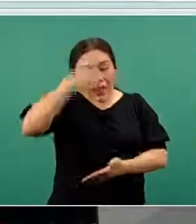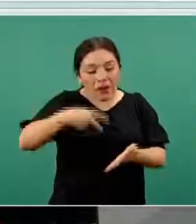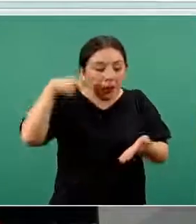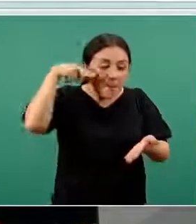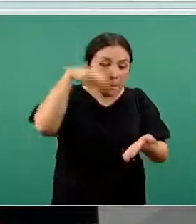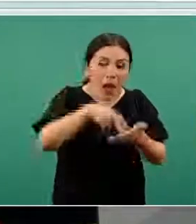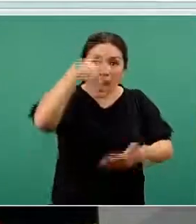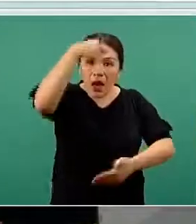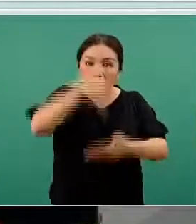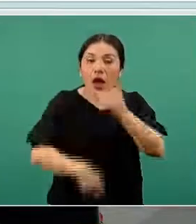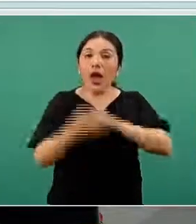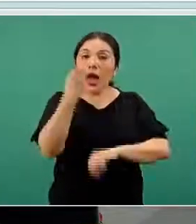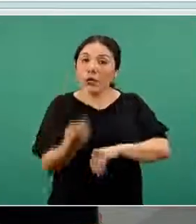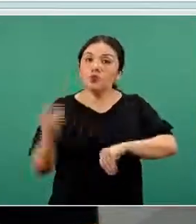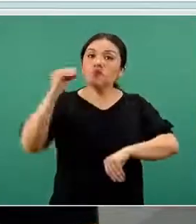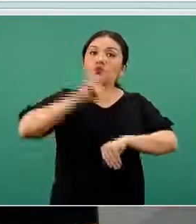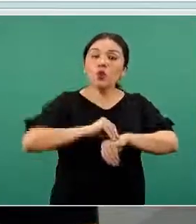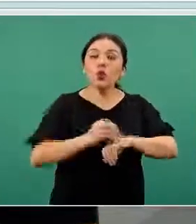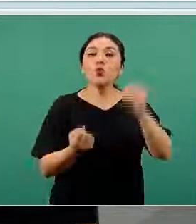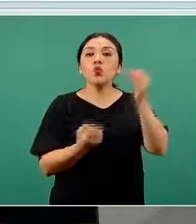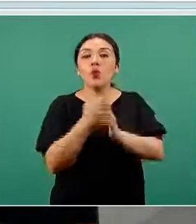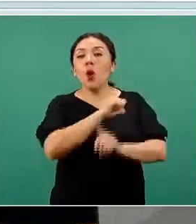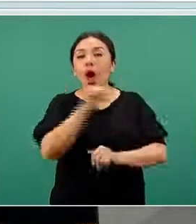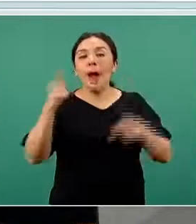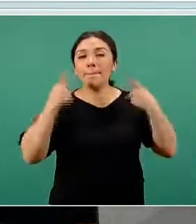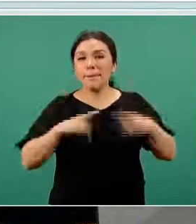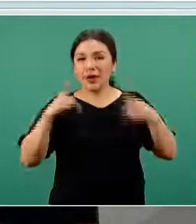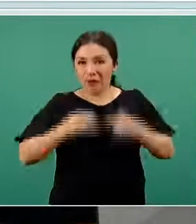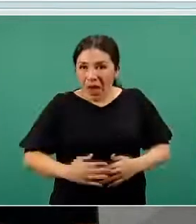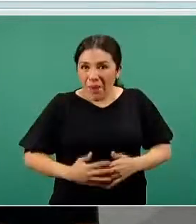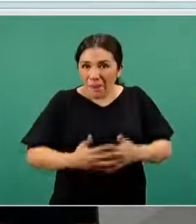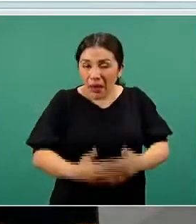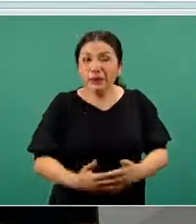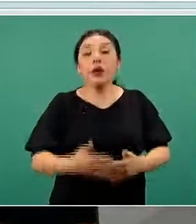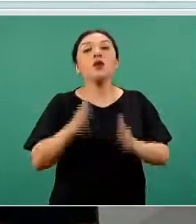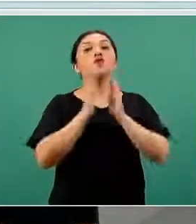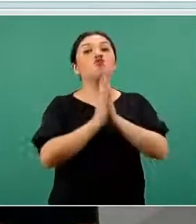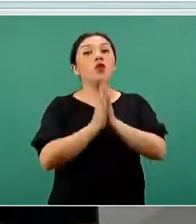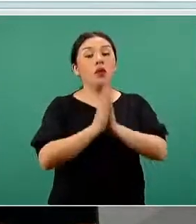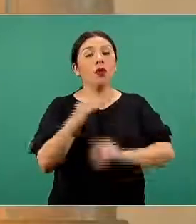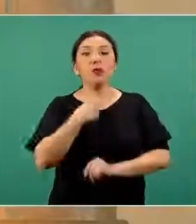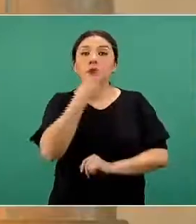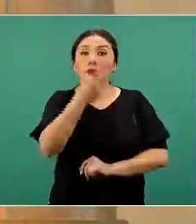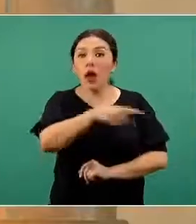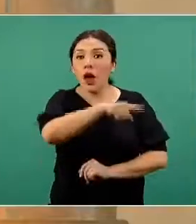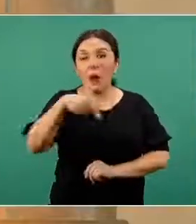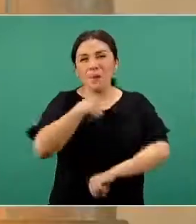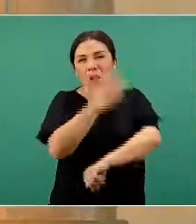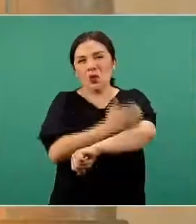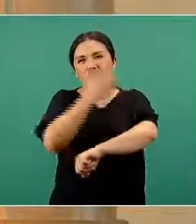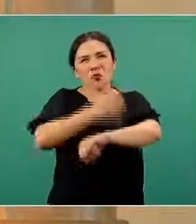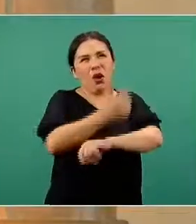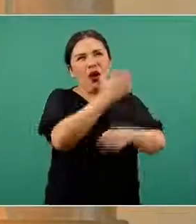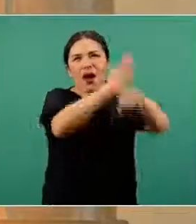respecto a esta incorporación de las personas embarazadas, y que pedimos a nuestros colegas en las entidades federativas en todo